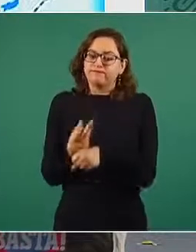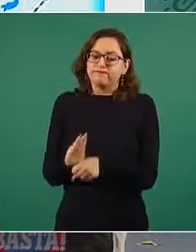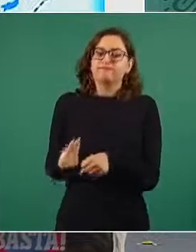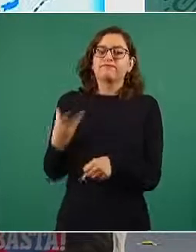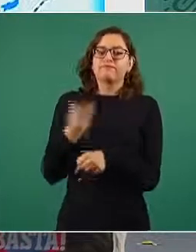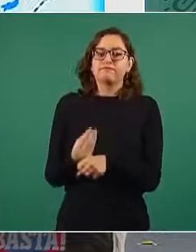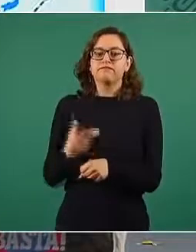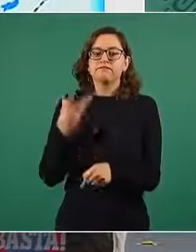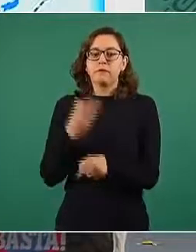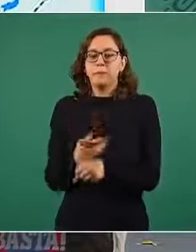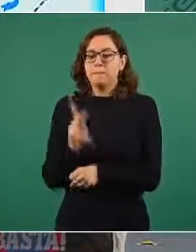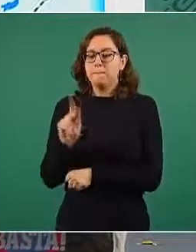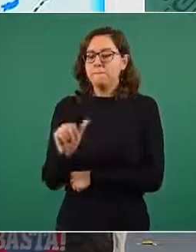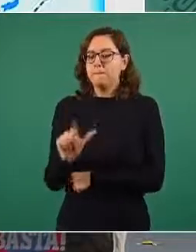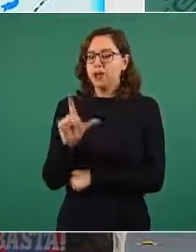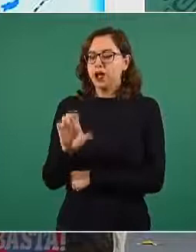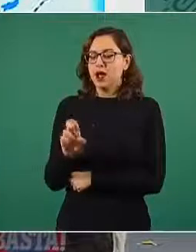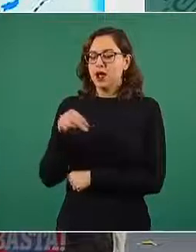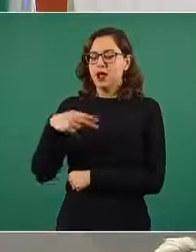a